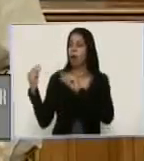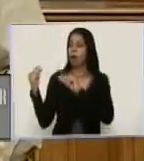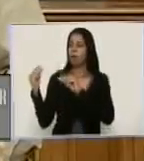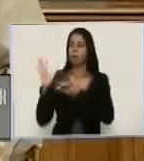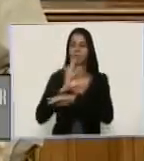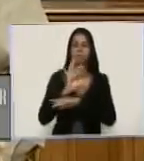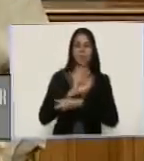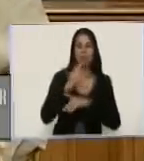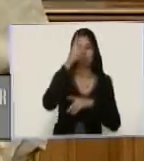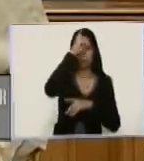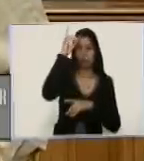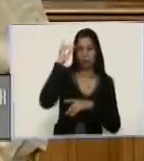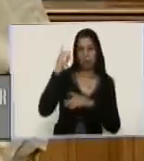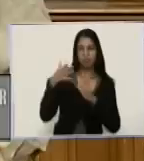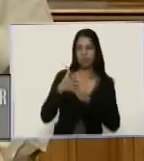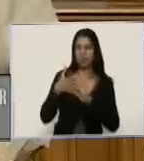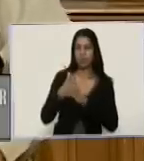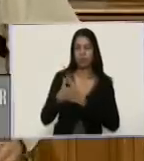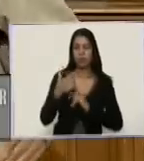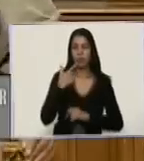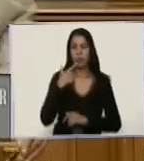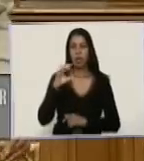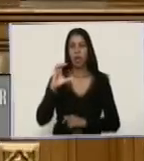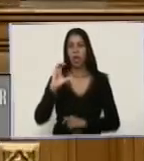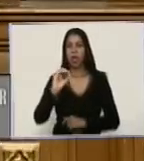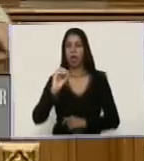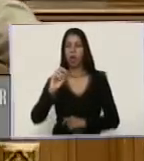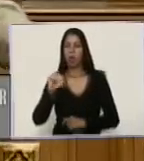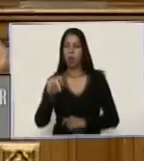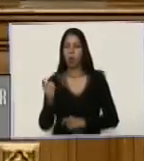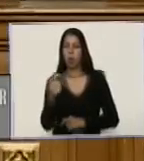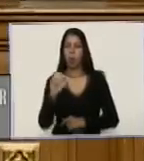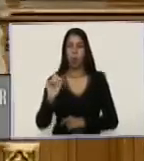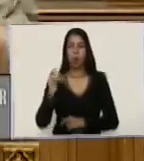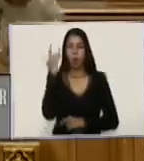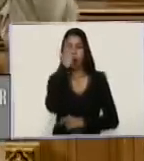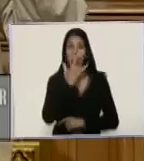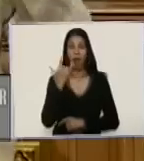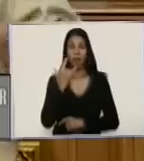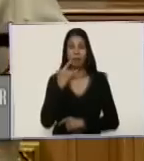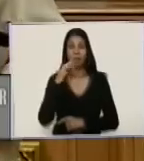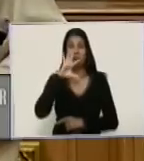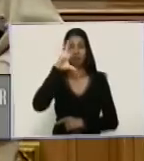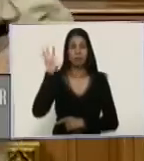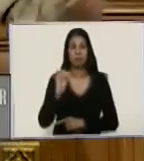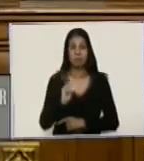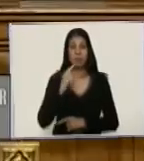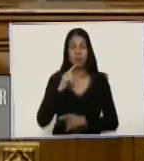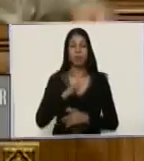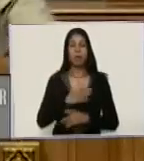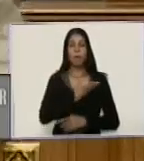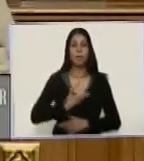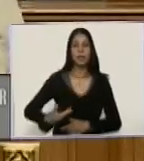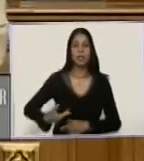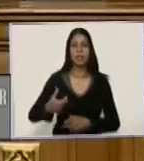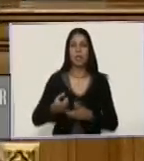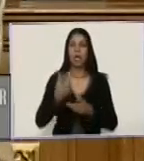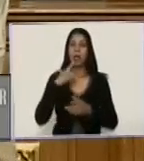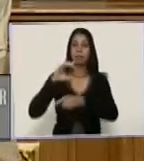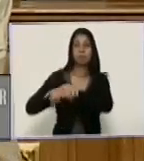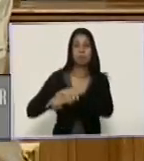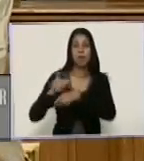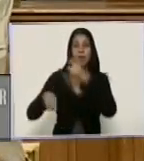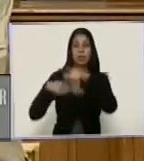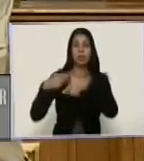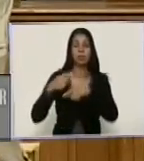con Diosdado, y hablábamos del Congo. Al Congo metieron preso por delito de lesa humanidad al presidente y luego lo soltaron, luego que